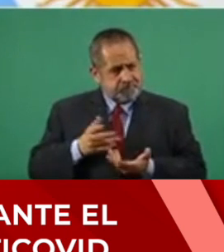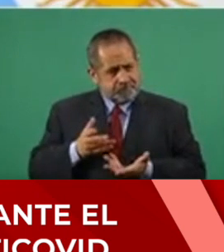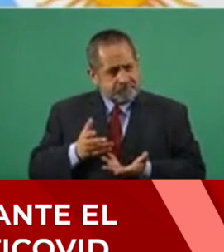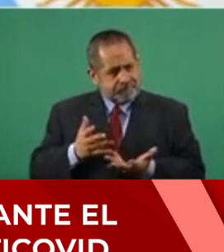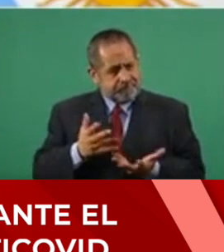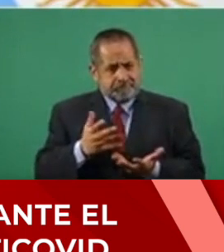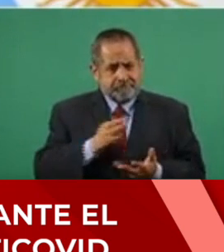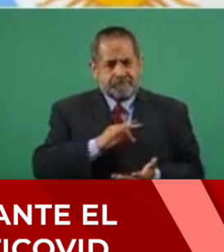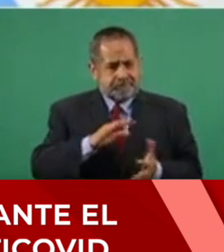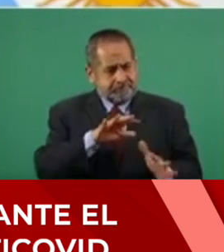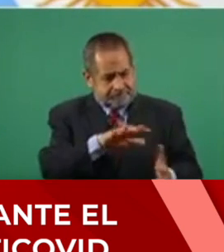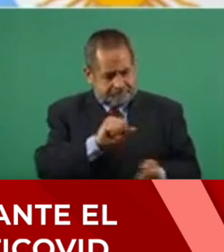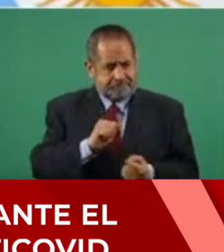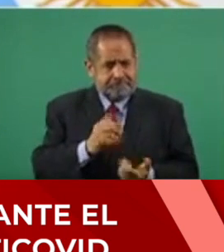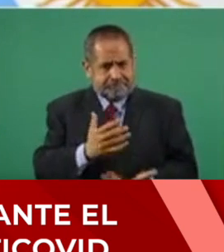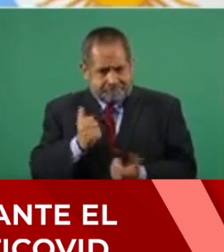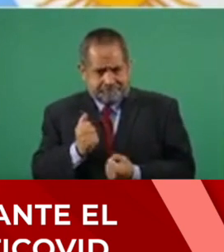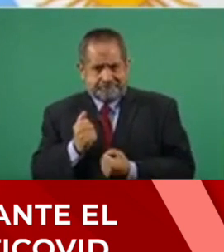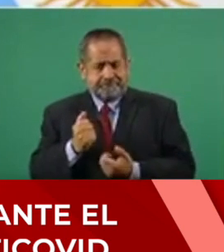las vacunas